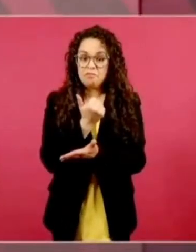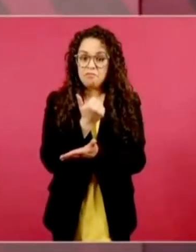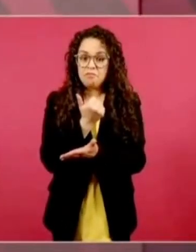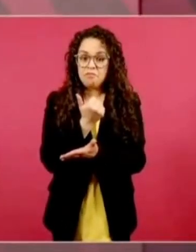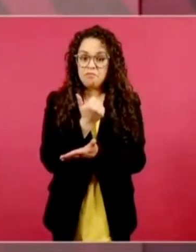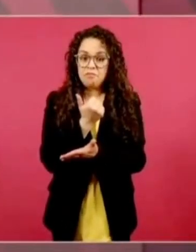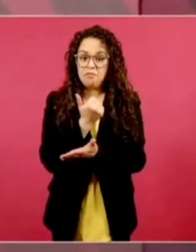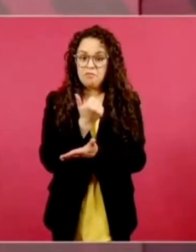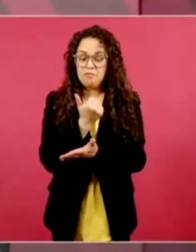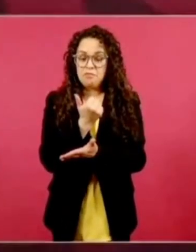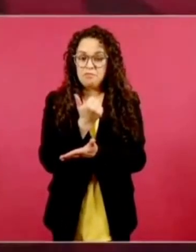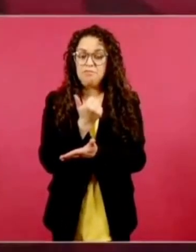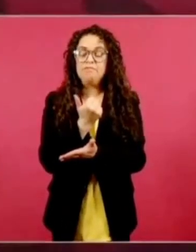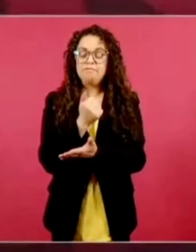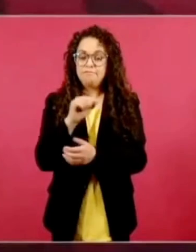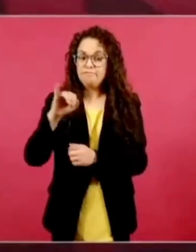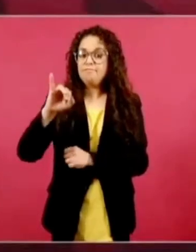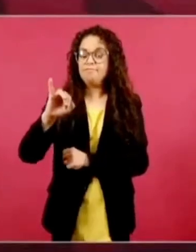Porque